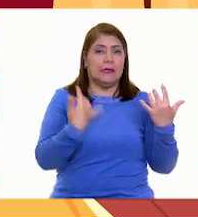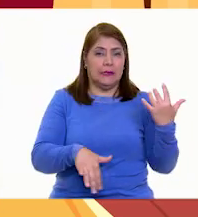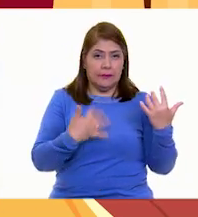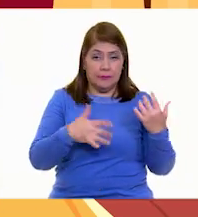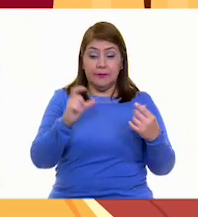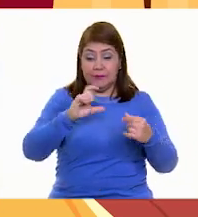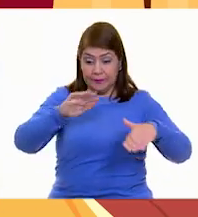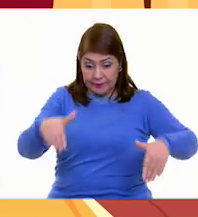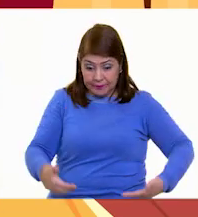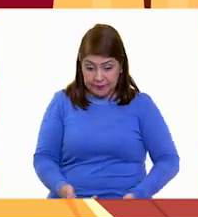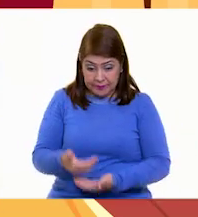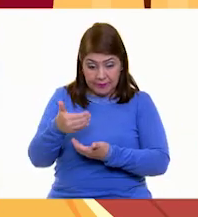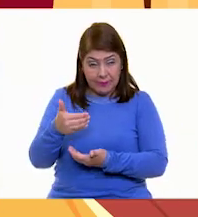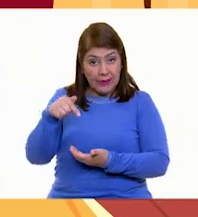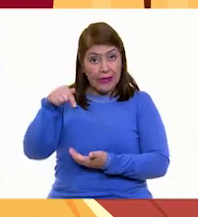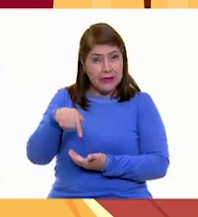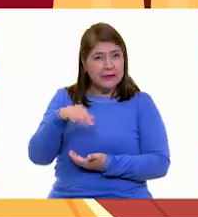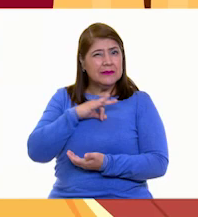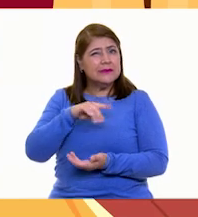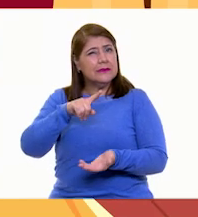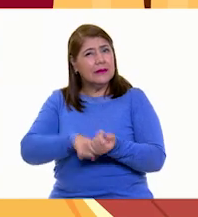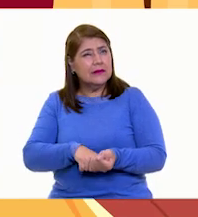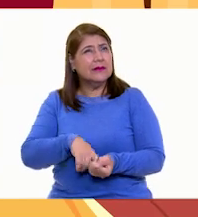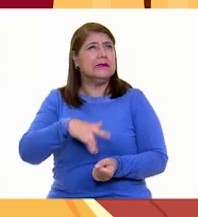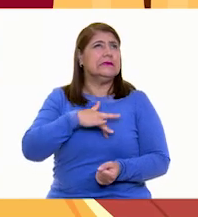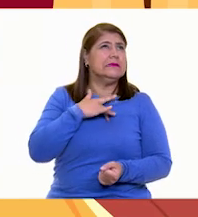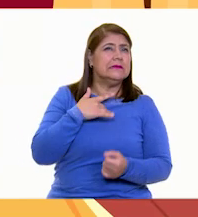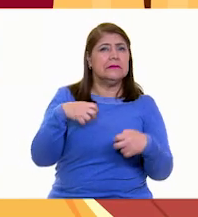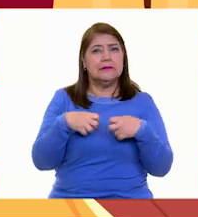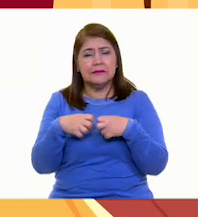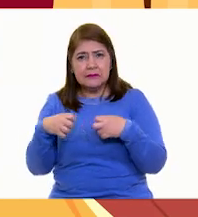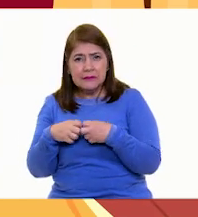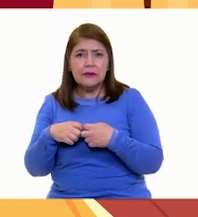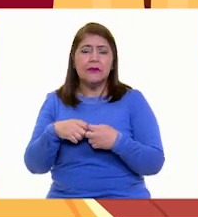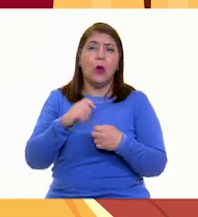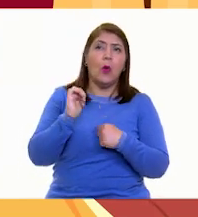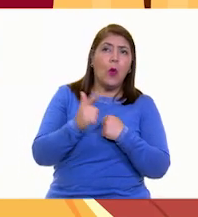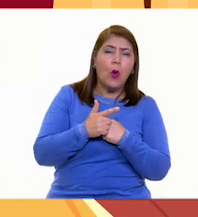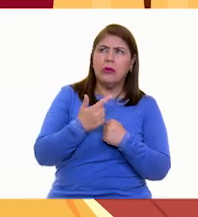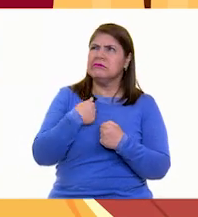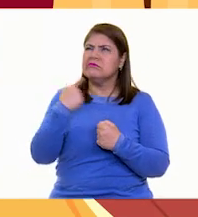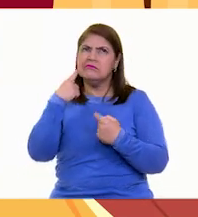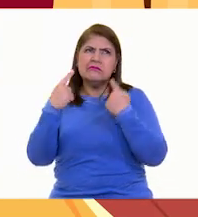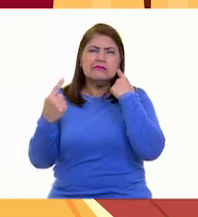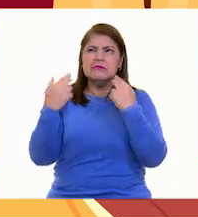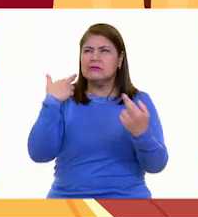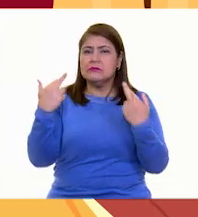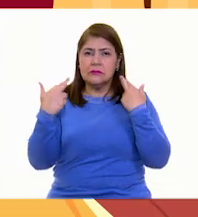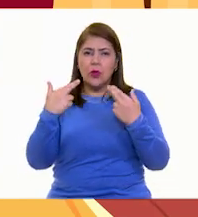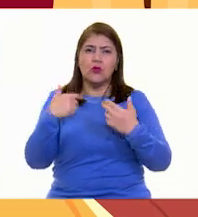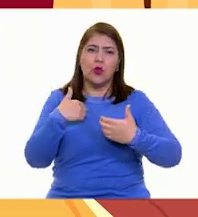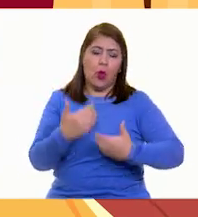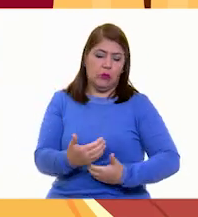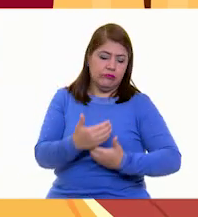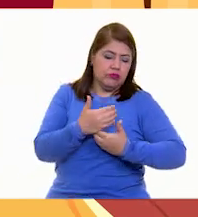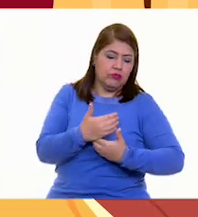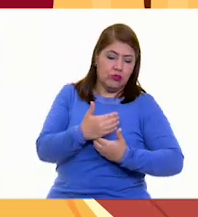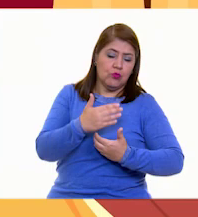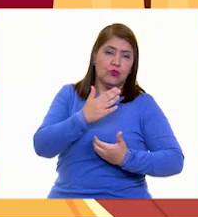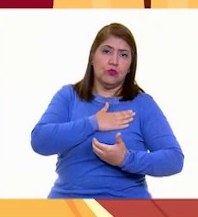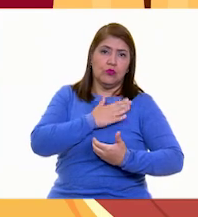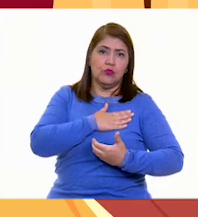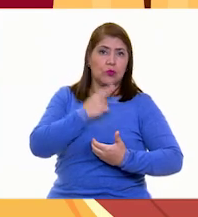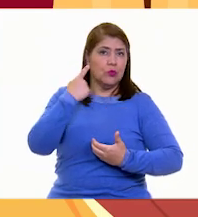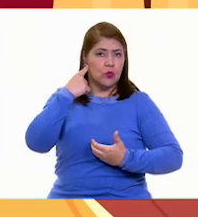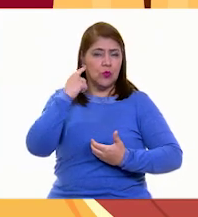cuando nazca y se sienta abrumado por todo lo nuevo que le espera, mi voz y acercarlo a mi pecho lo tranquilizará, ya